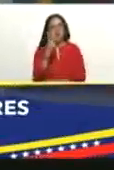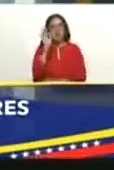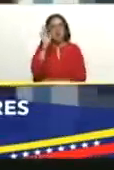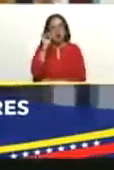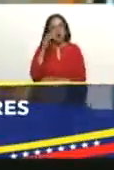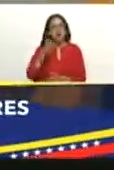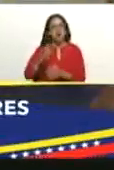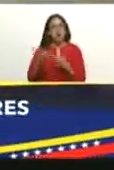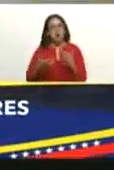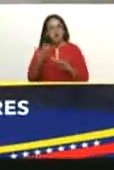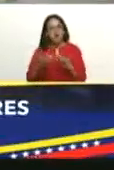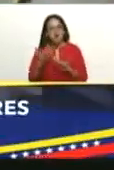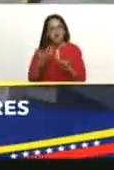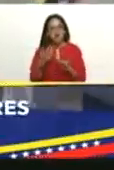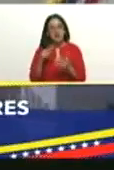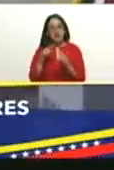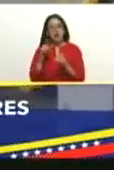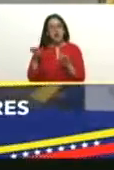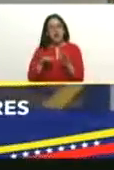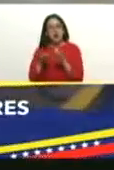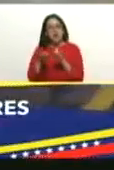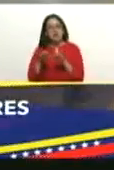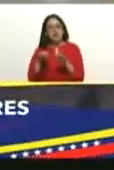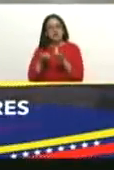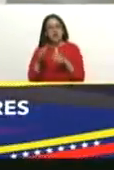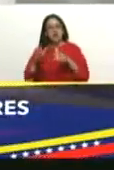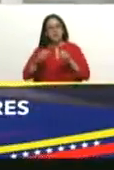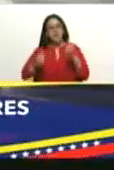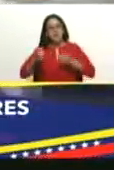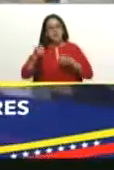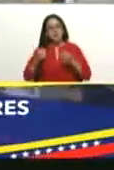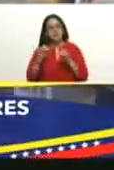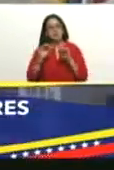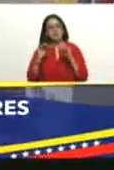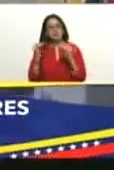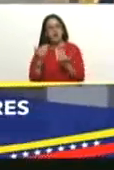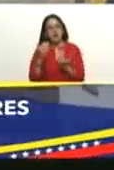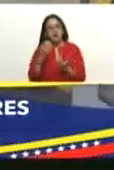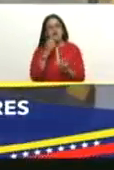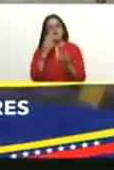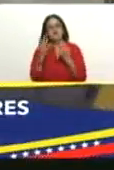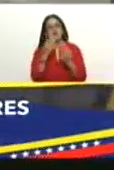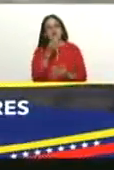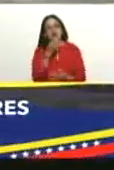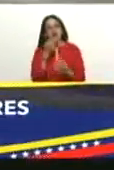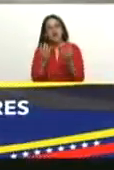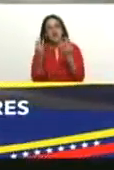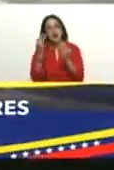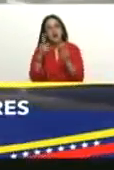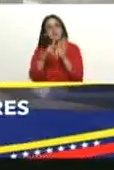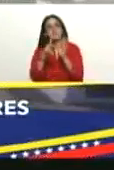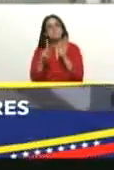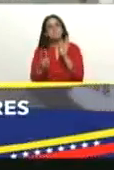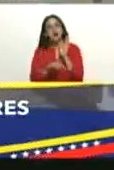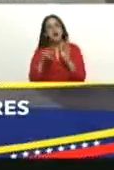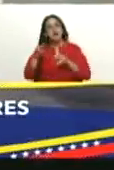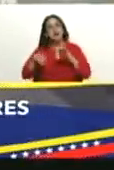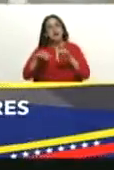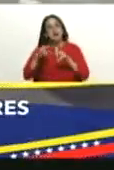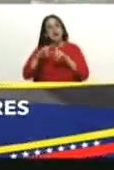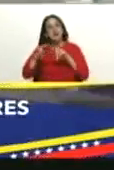lavadero, cocina, un puesto de estacionamiento, áreas verdes, parque infantil para los niños, y que hoy, gracias a